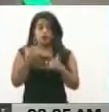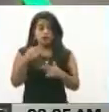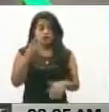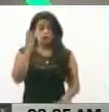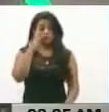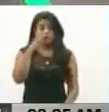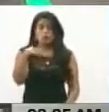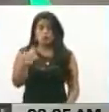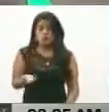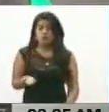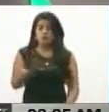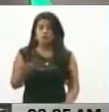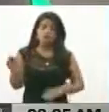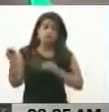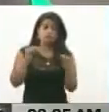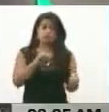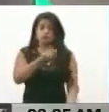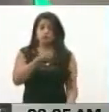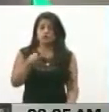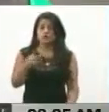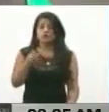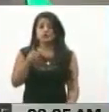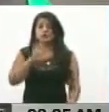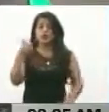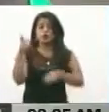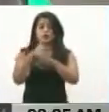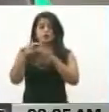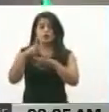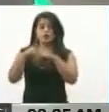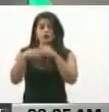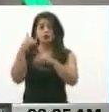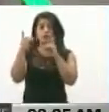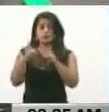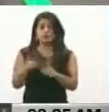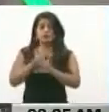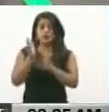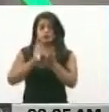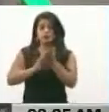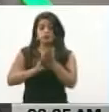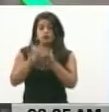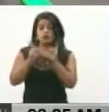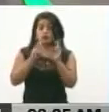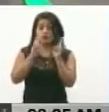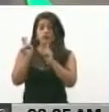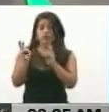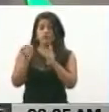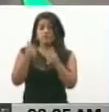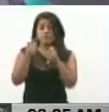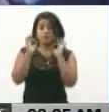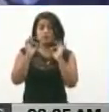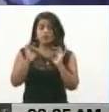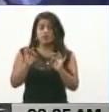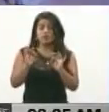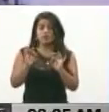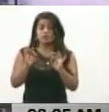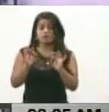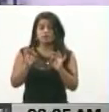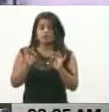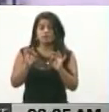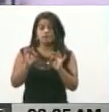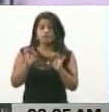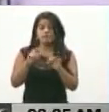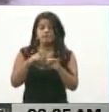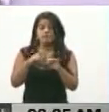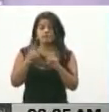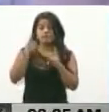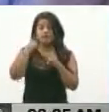¿Cuándo llegará a la gente? El Ejecutivo Nacional justamente está resolviendo algunos temas más prioritarios, pero... Claro. Para